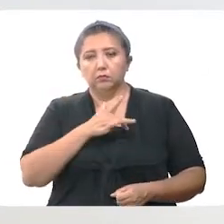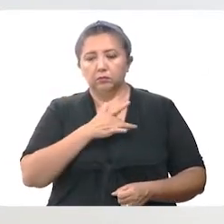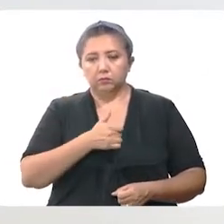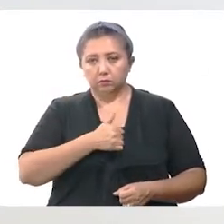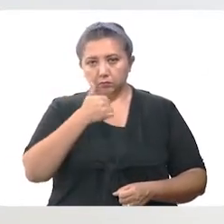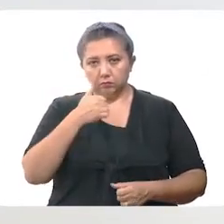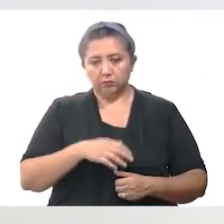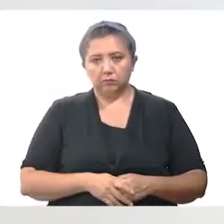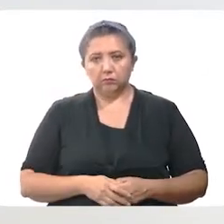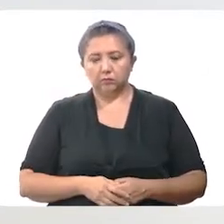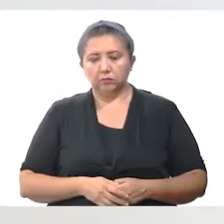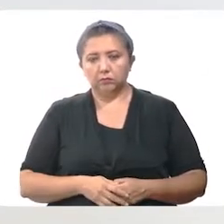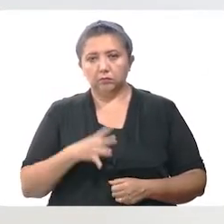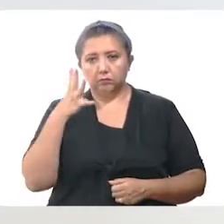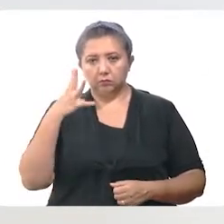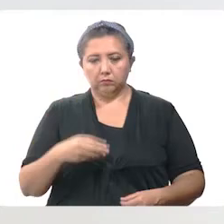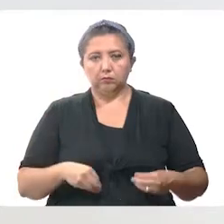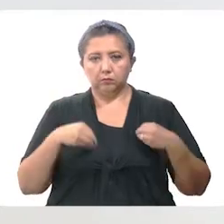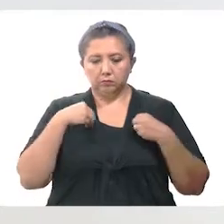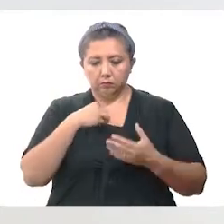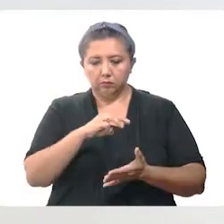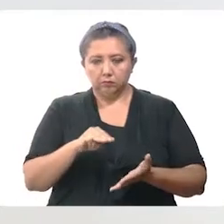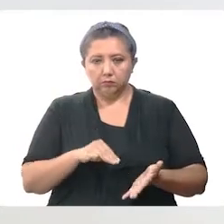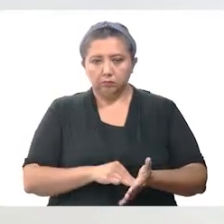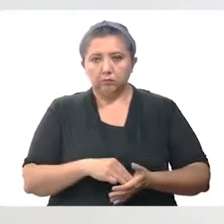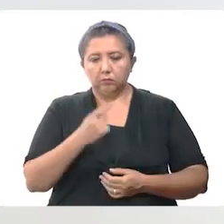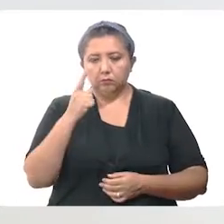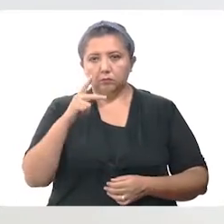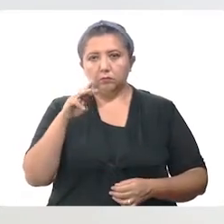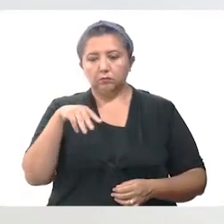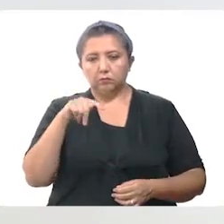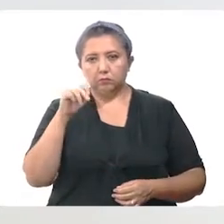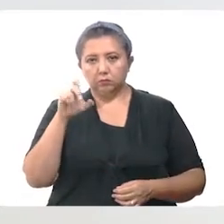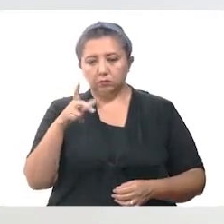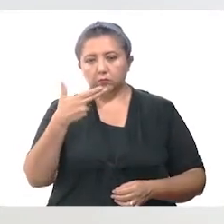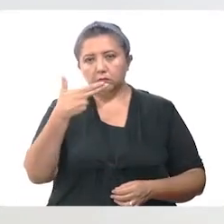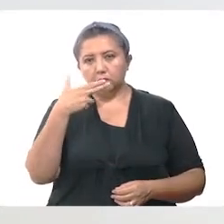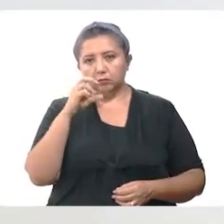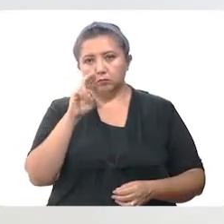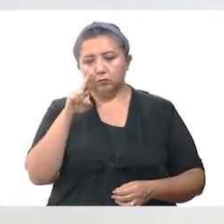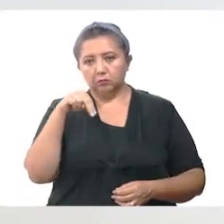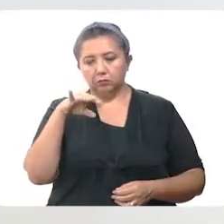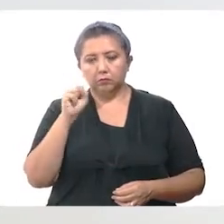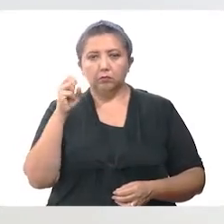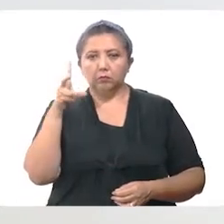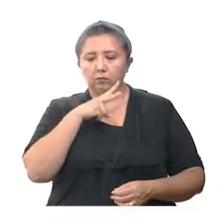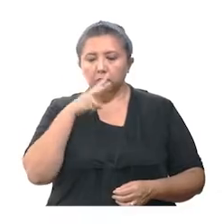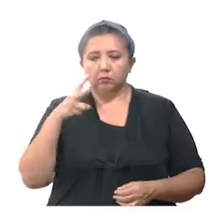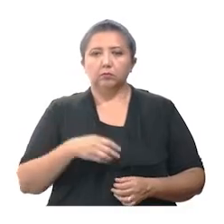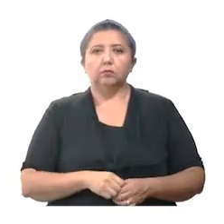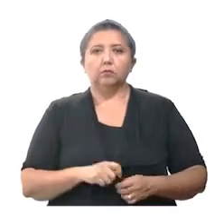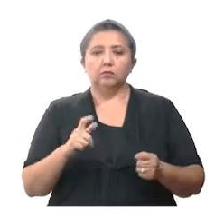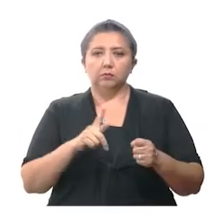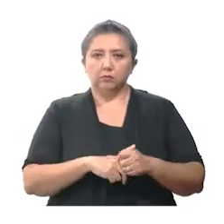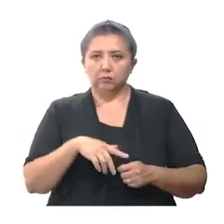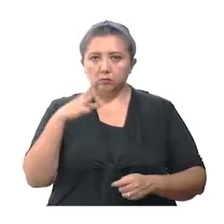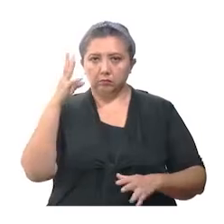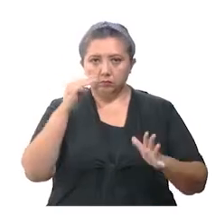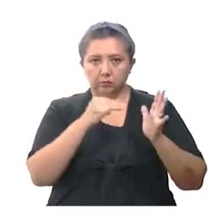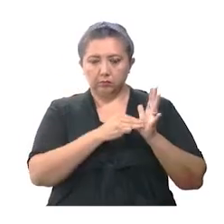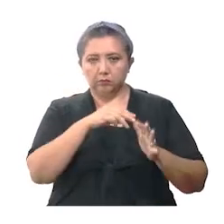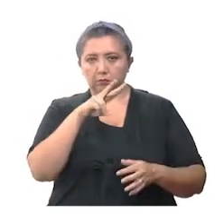hipertensión arterial. 4 residían en Mérida, 1 en Motul, 1 en Junucmá y 1 en Valladolid. En total